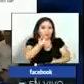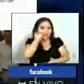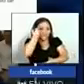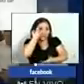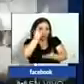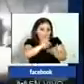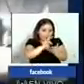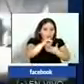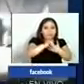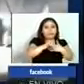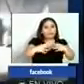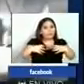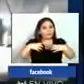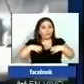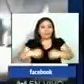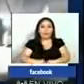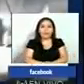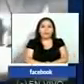propósito de vida